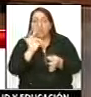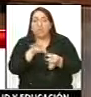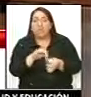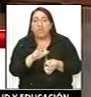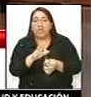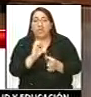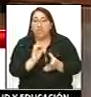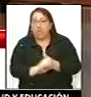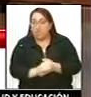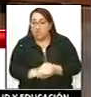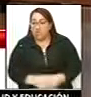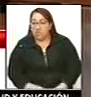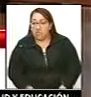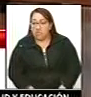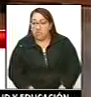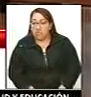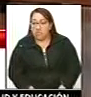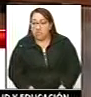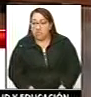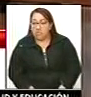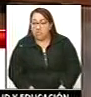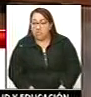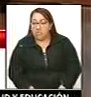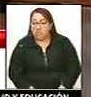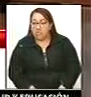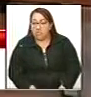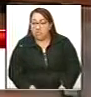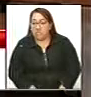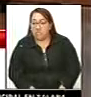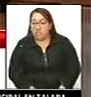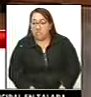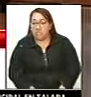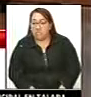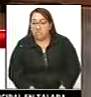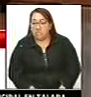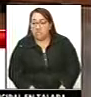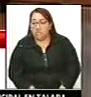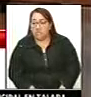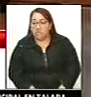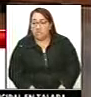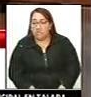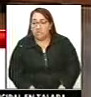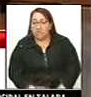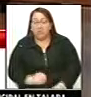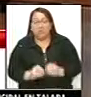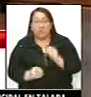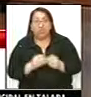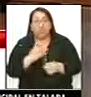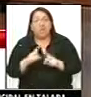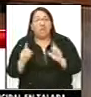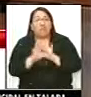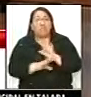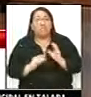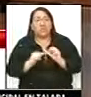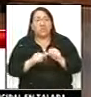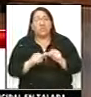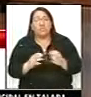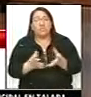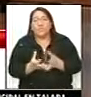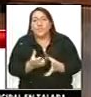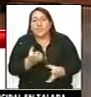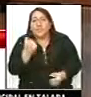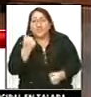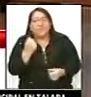tres compañeras y ¿cuál es lo que se ha dicho? Mientras se soluciona el problema, los dos siguen asistiendo al colegio porque hay que proteger. Se ha quitado muchas